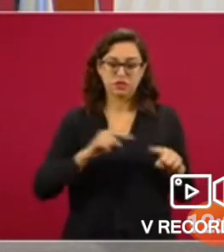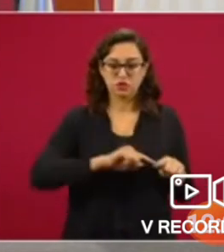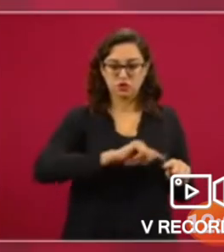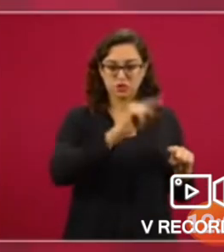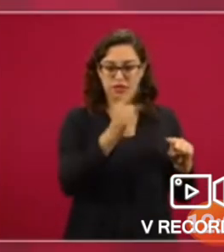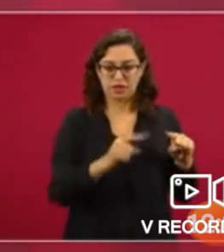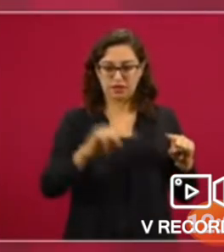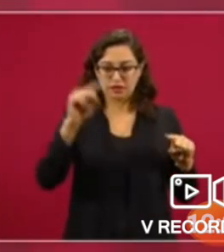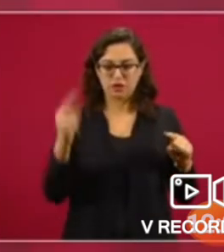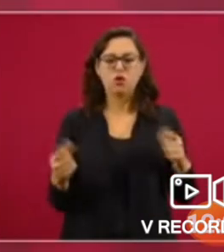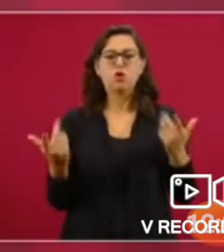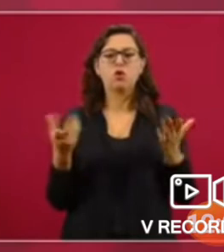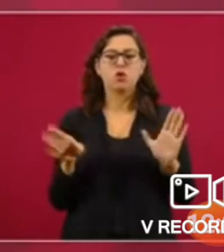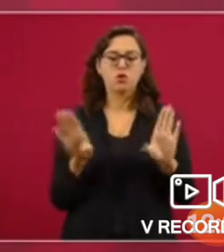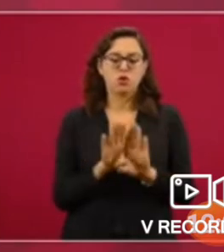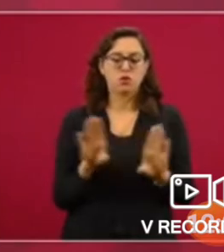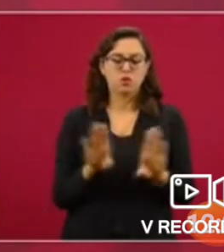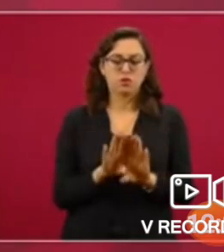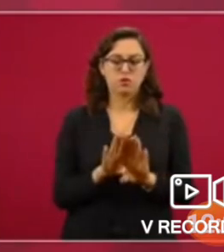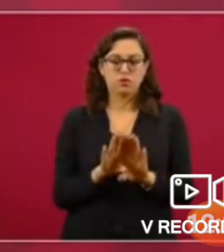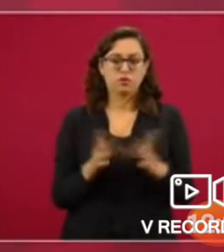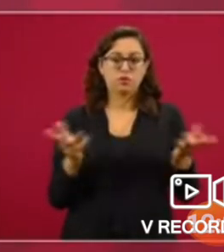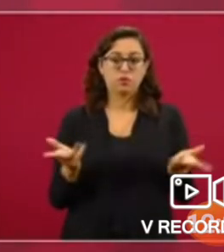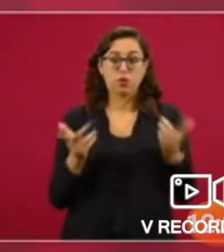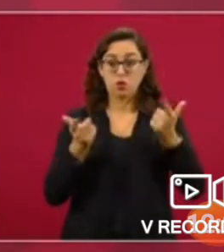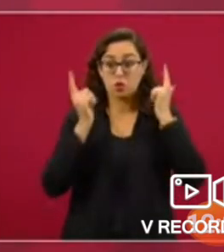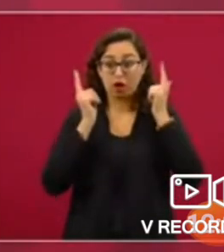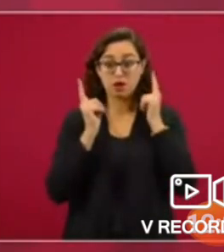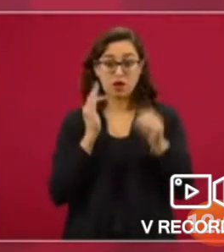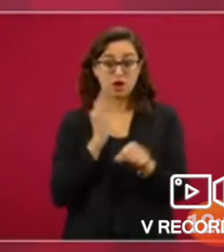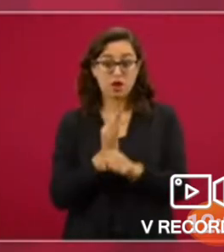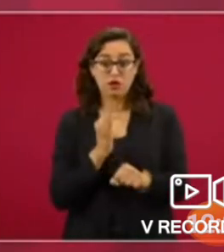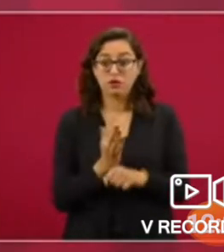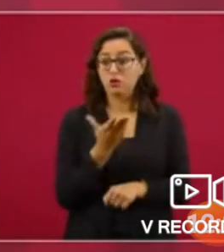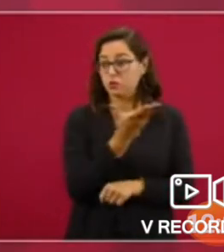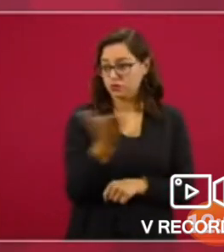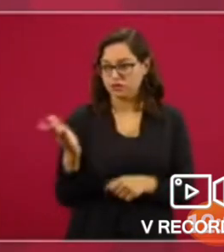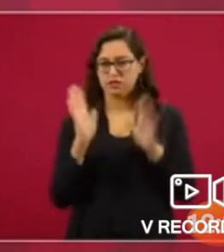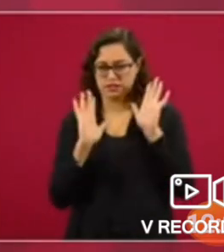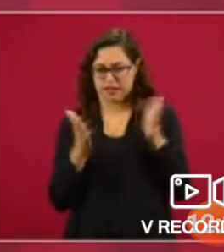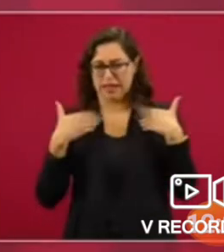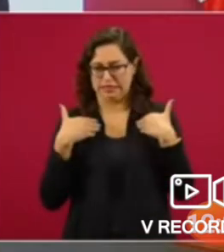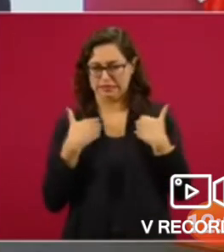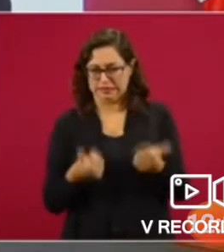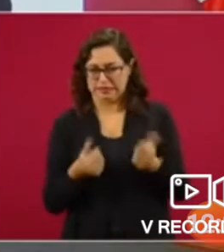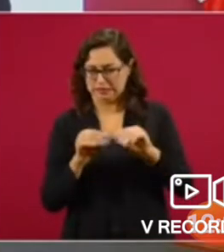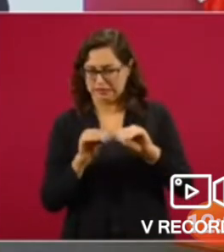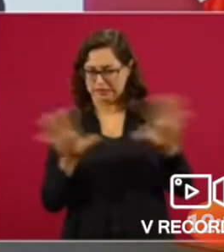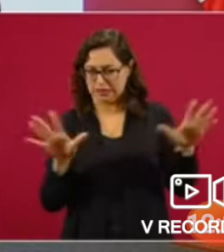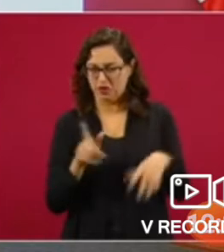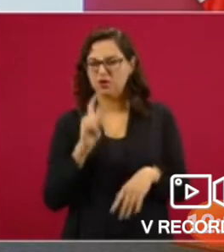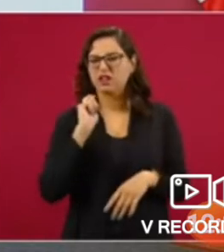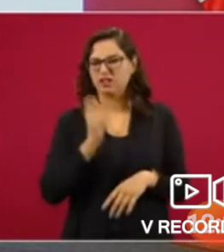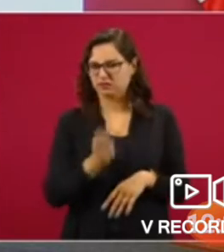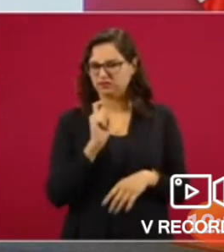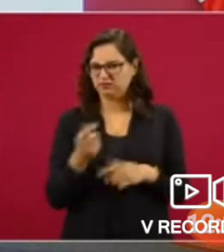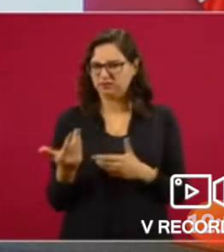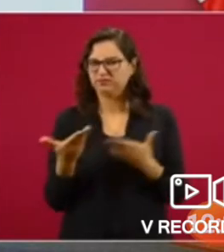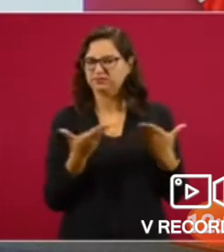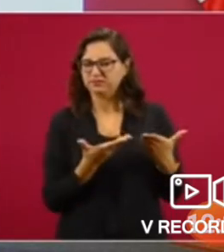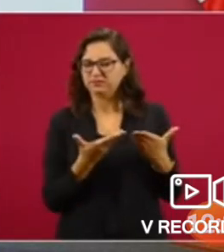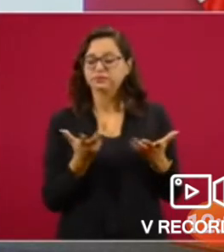alturas esperamos la mayoría de quienes escuchan las conferencias lo tiene claro, es una representación visual de